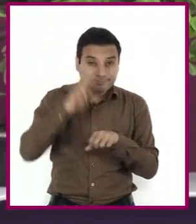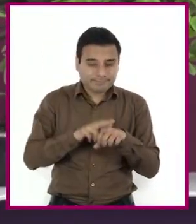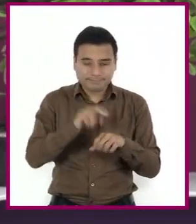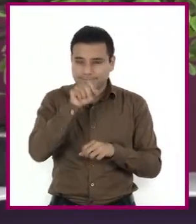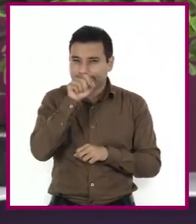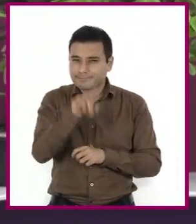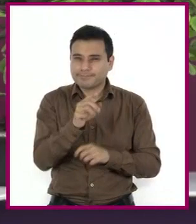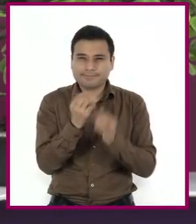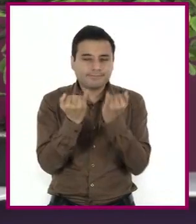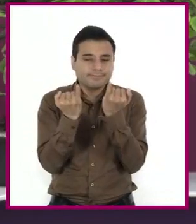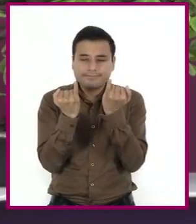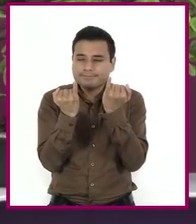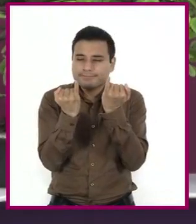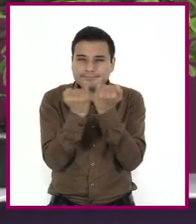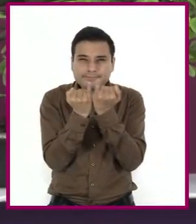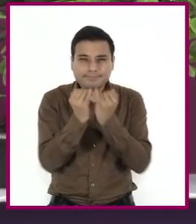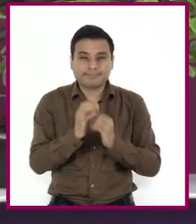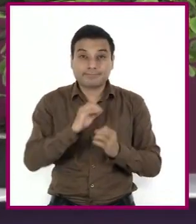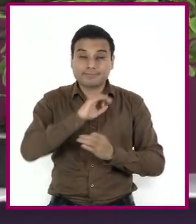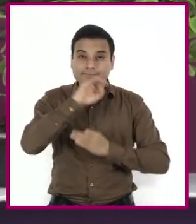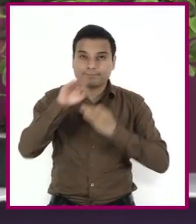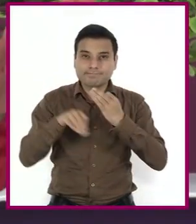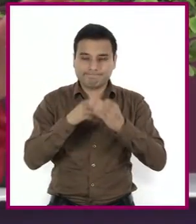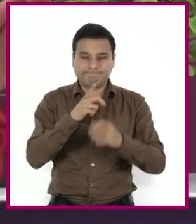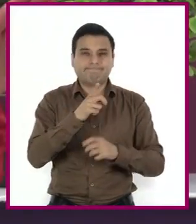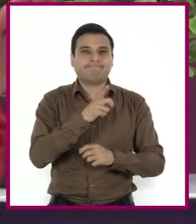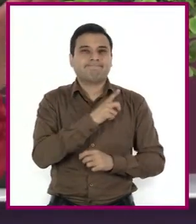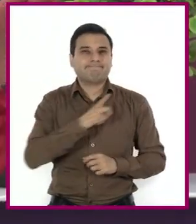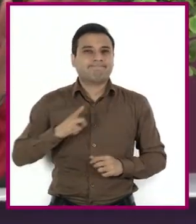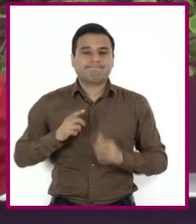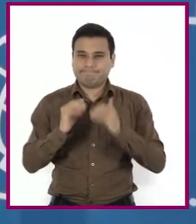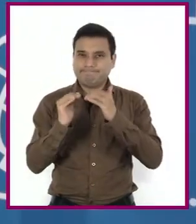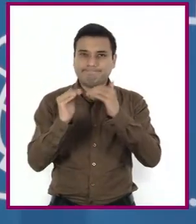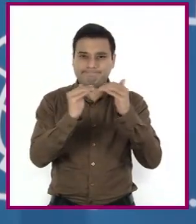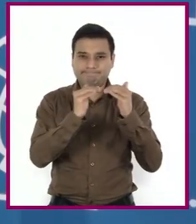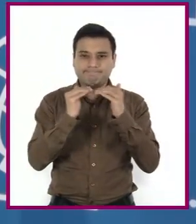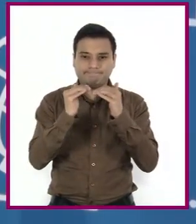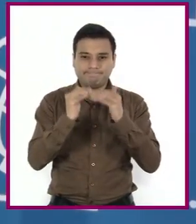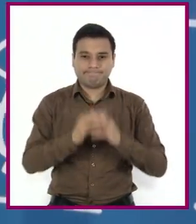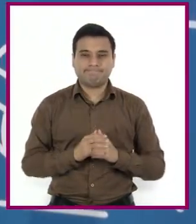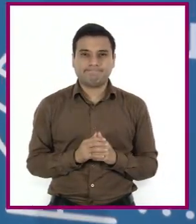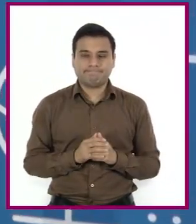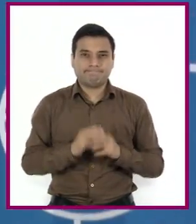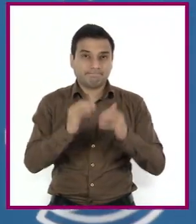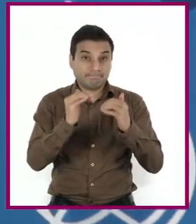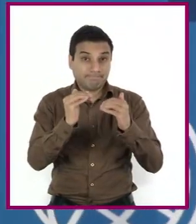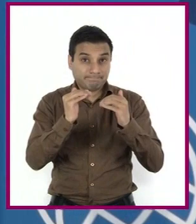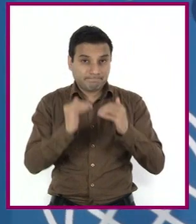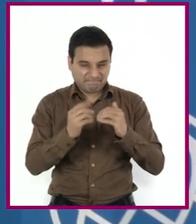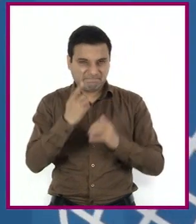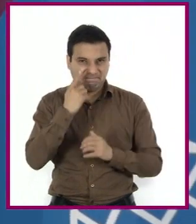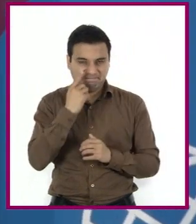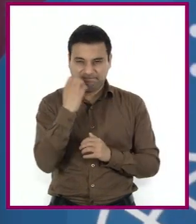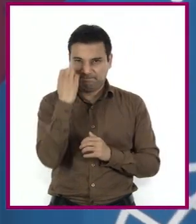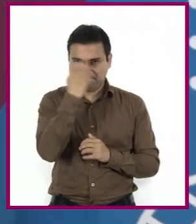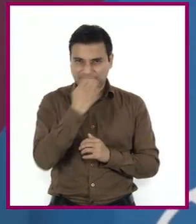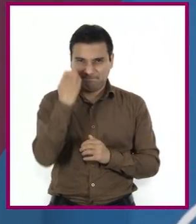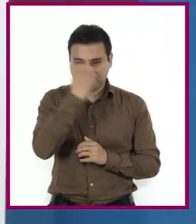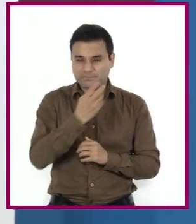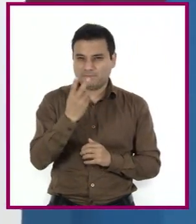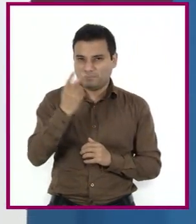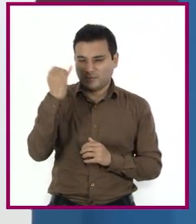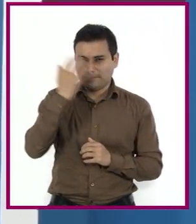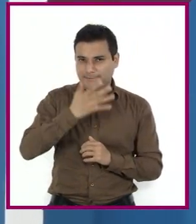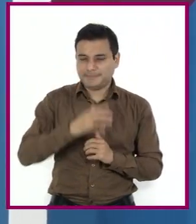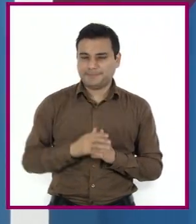personal directivo. Todos deben actuar con imparcialidad. A continuación, analizaremos dos imágenes que